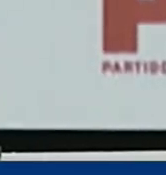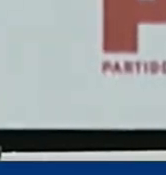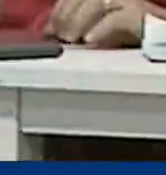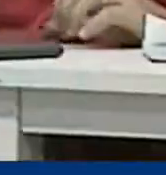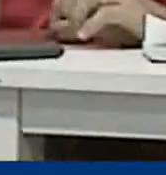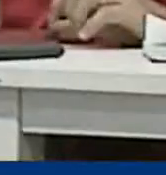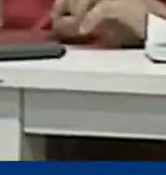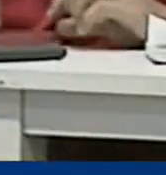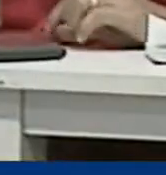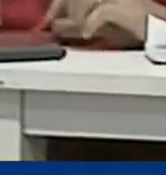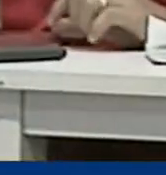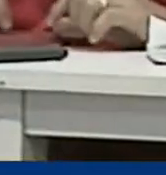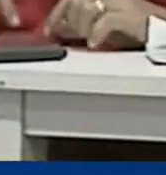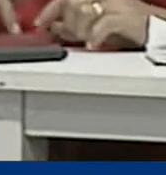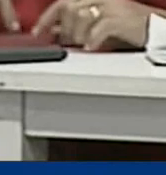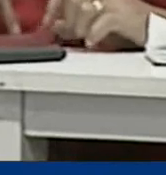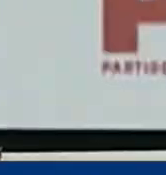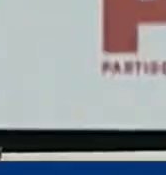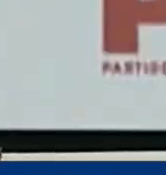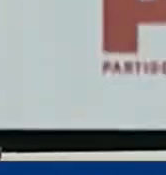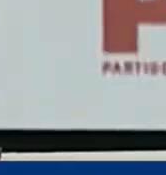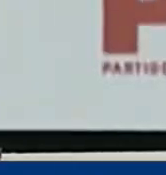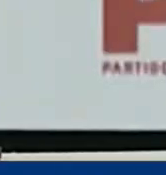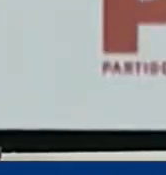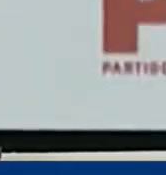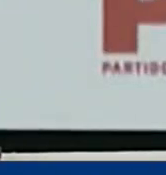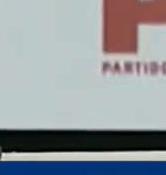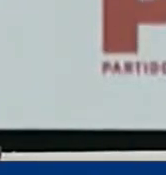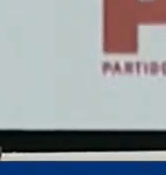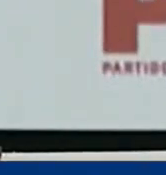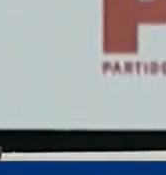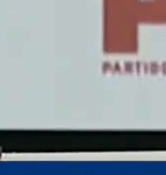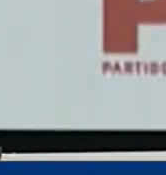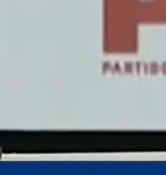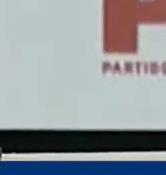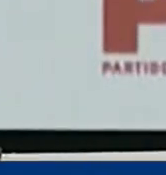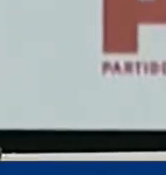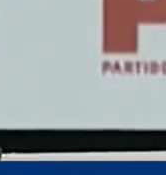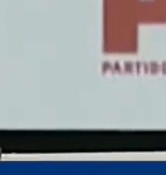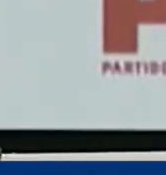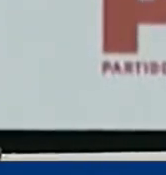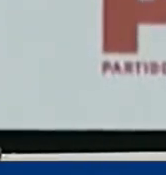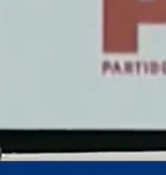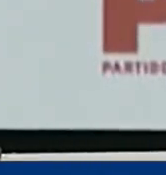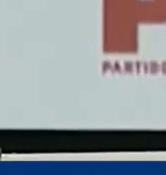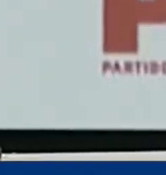Venezuela Joven, con todas las fuerzas juveniles. Los quiero ver en los barrios, jóvenes.